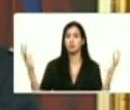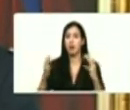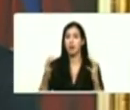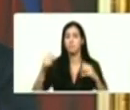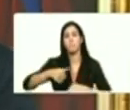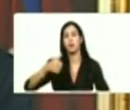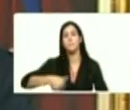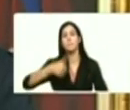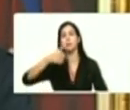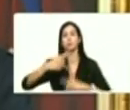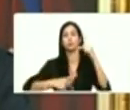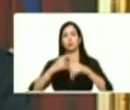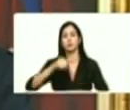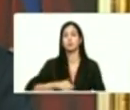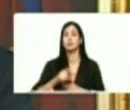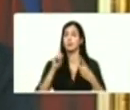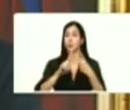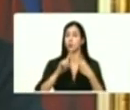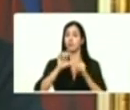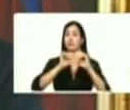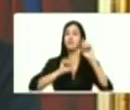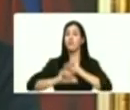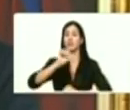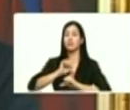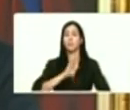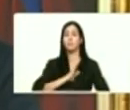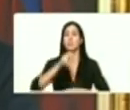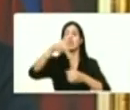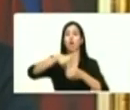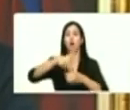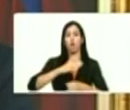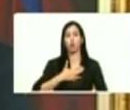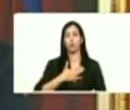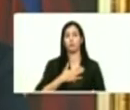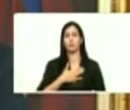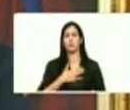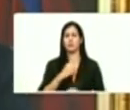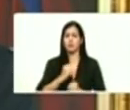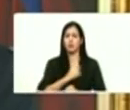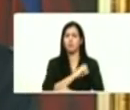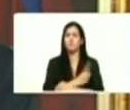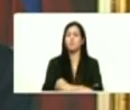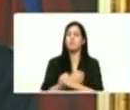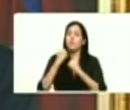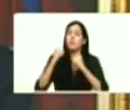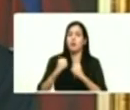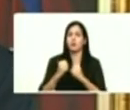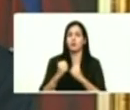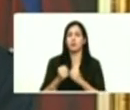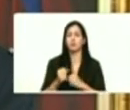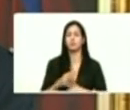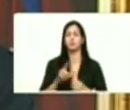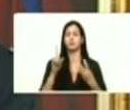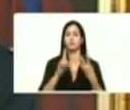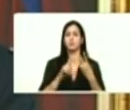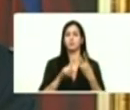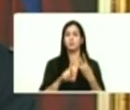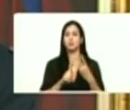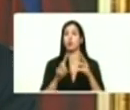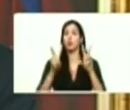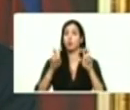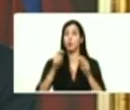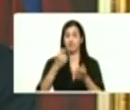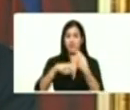lugar la defensa de nuestro petróleo y solidificar ese ingreso allí estabilizarlo en tercer lugar las nuevas